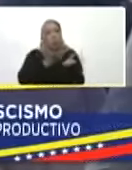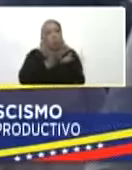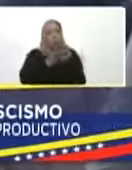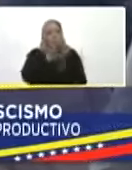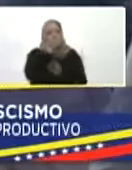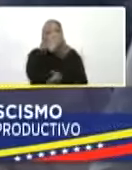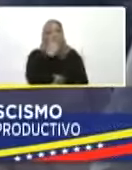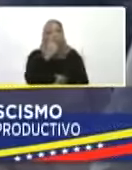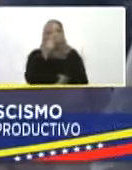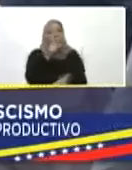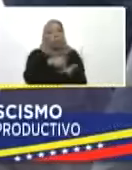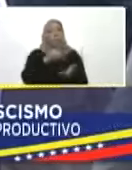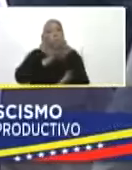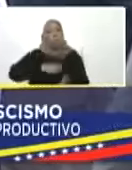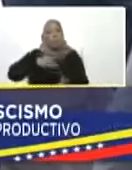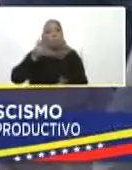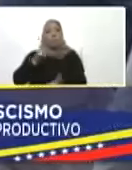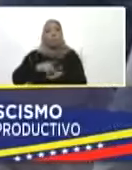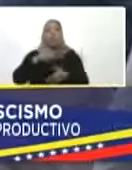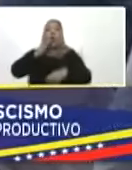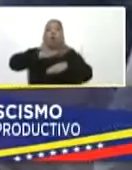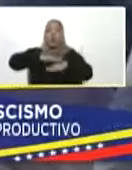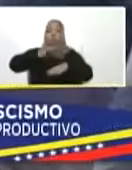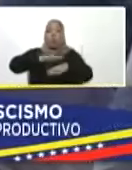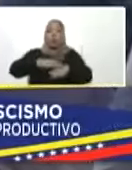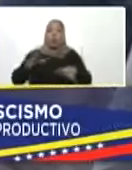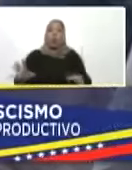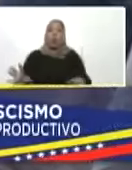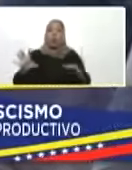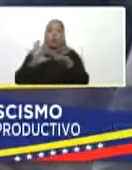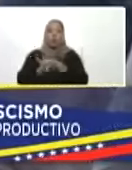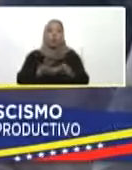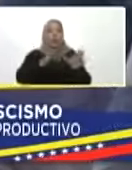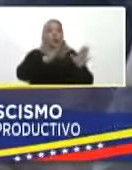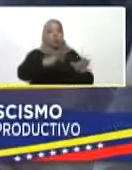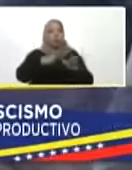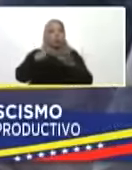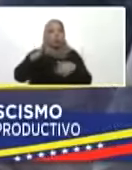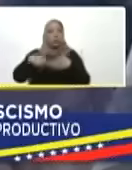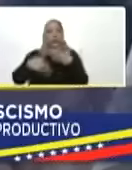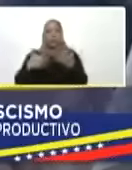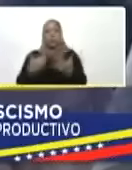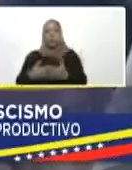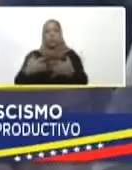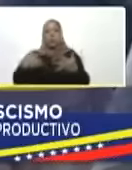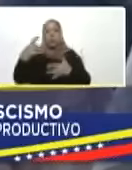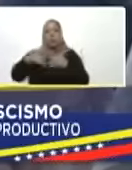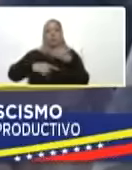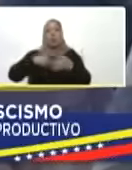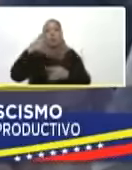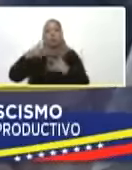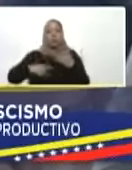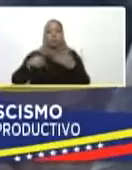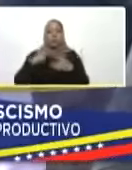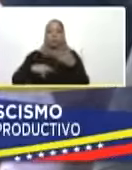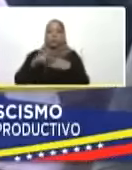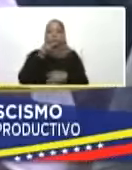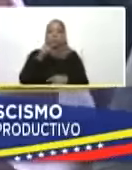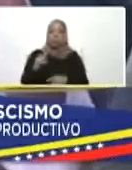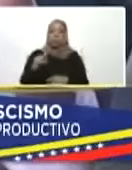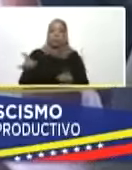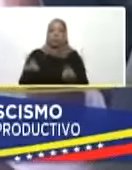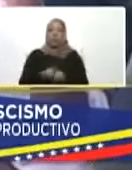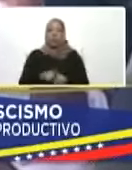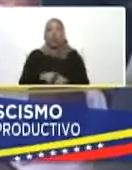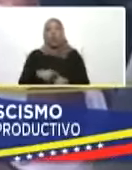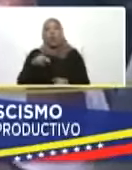los protagonistas, tenemos que irlos a convocar, a unir, a organizar, porque tienen que ser los grandes protagonistas de esta batalla. Así como han sido